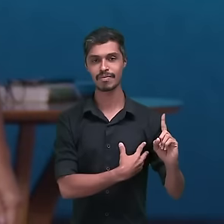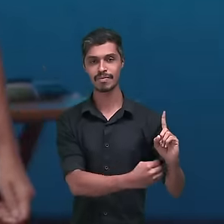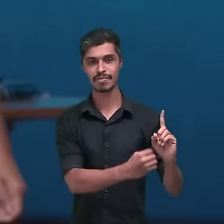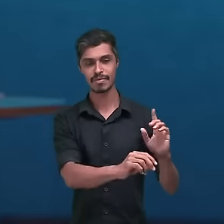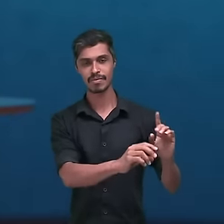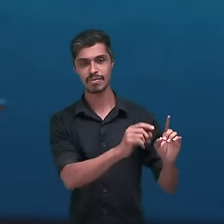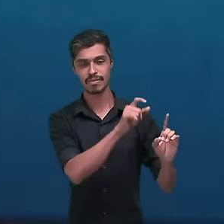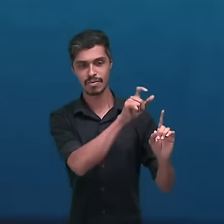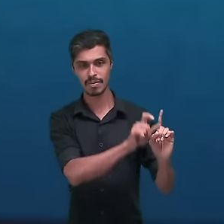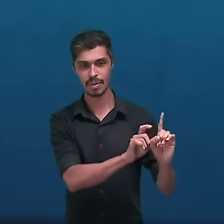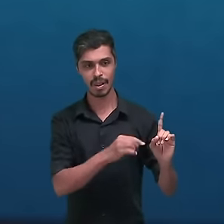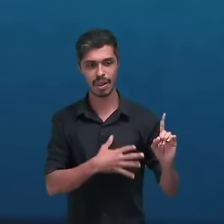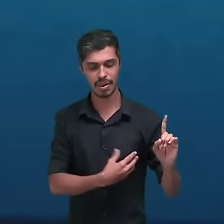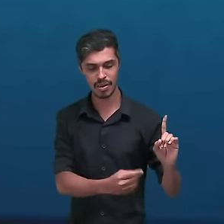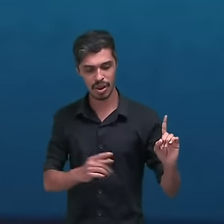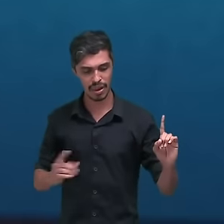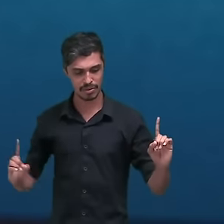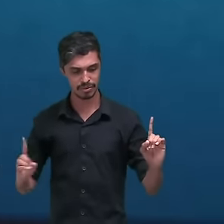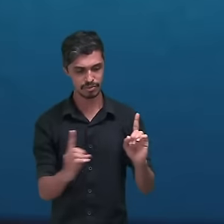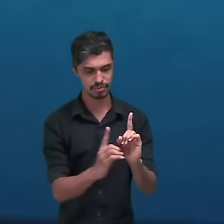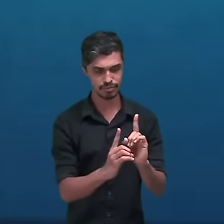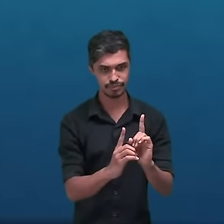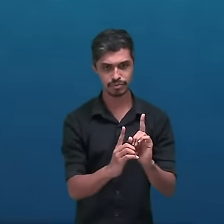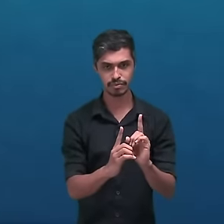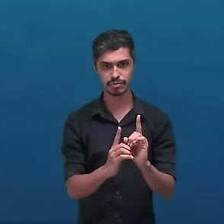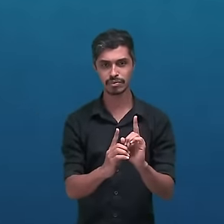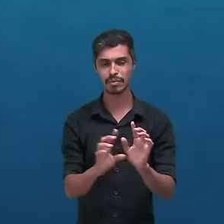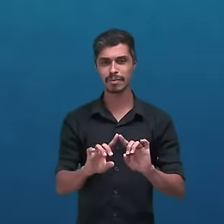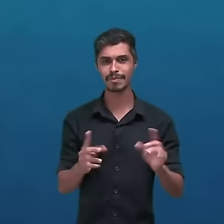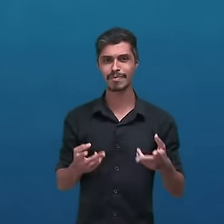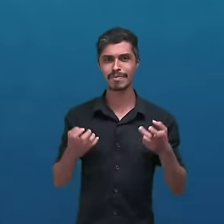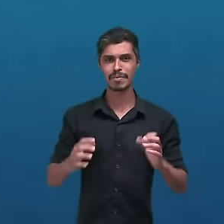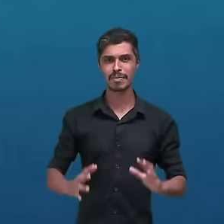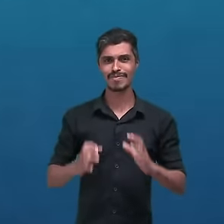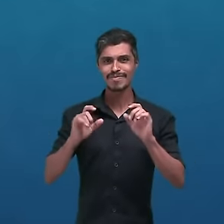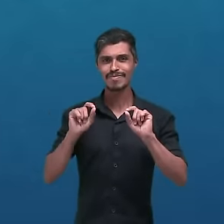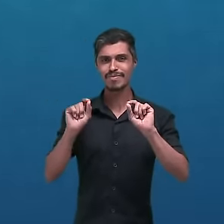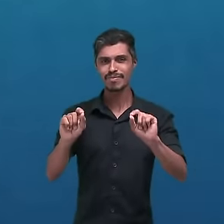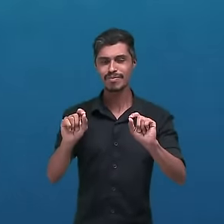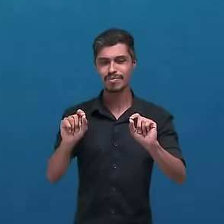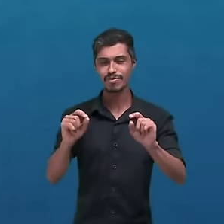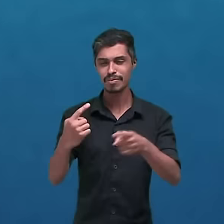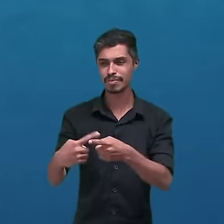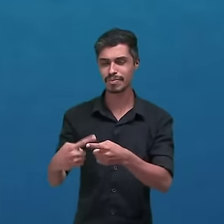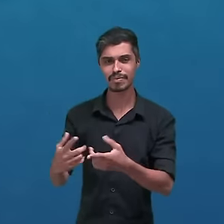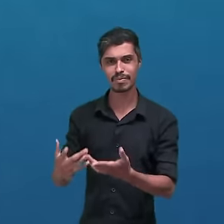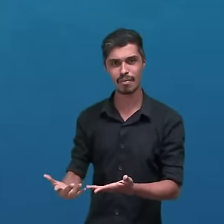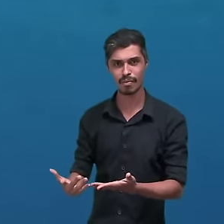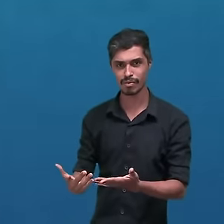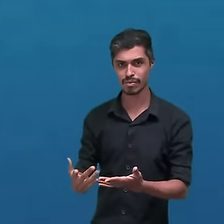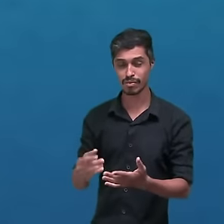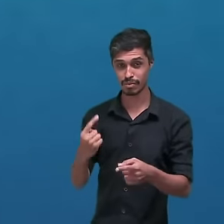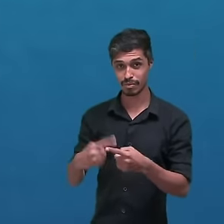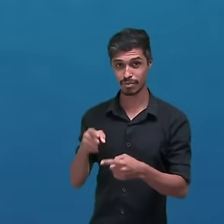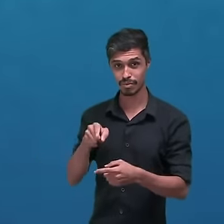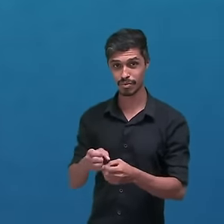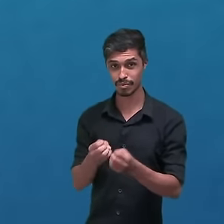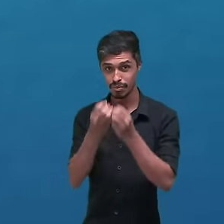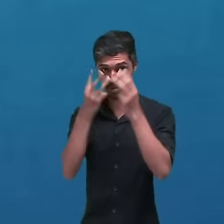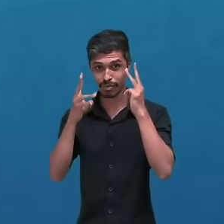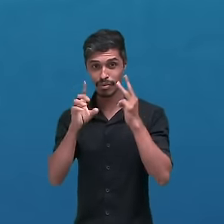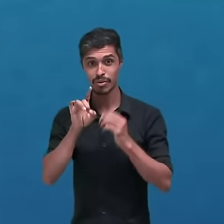Moisés tenía un conflicto. ¿Sabe por qué, pastores? Porque Moisés solo